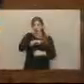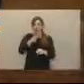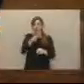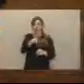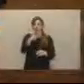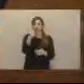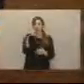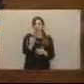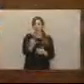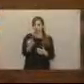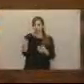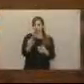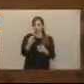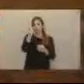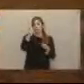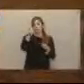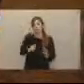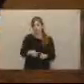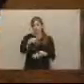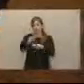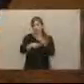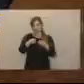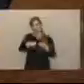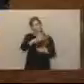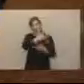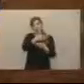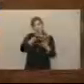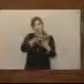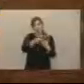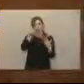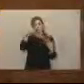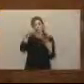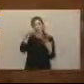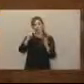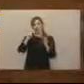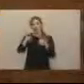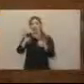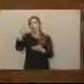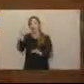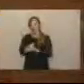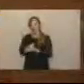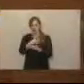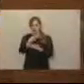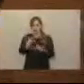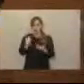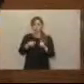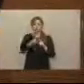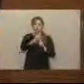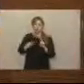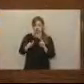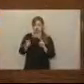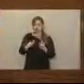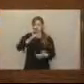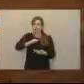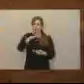decimos es hagan una nueva. Liquiden esta y empiecen de cero, donde el personal entre por principios de mérito y capacidad y donde haya personas capaces